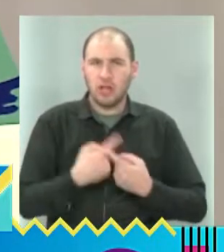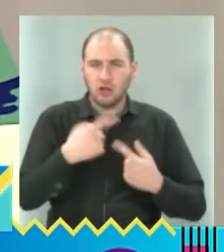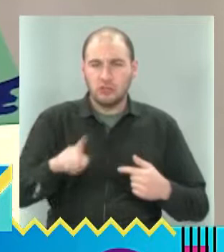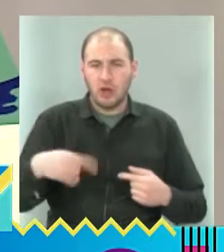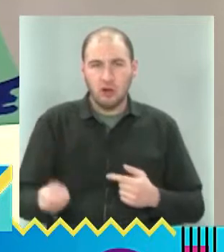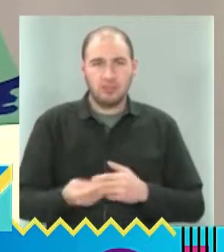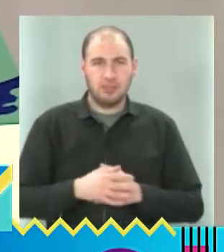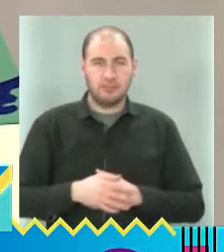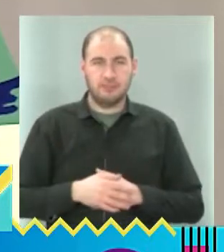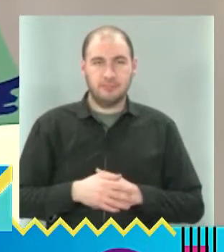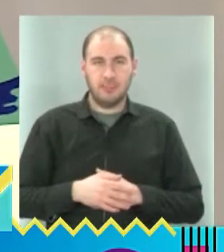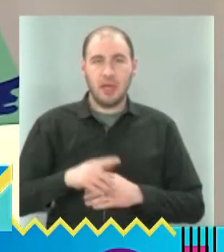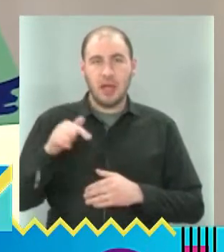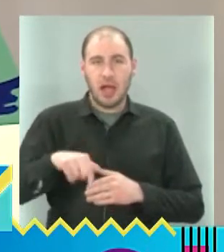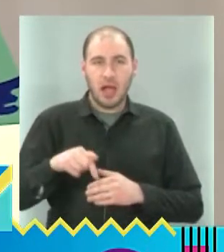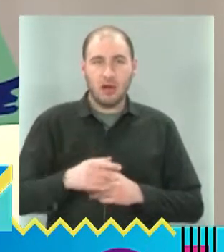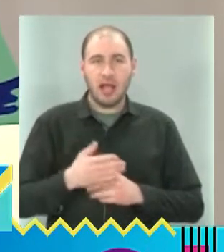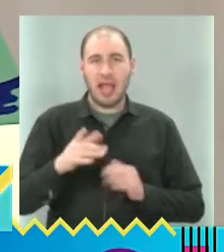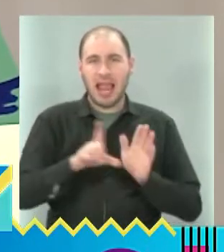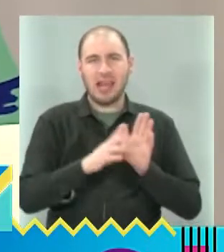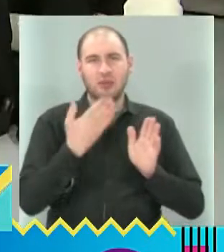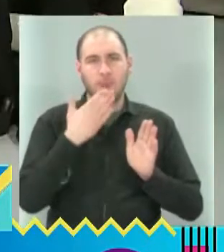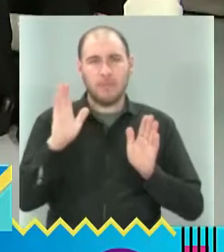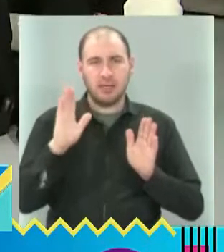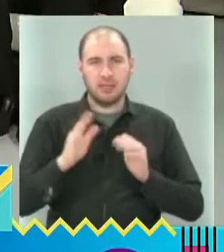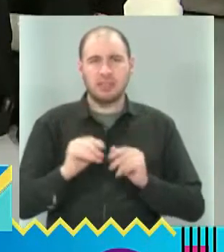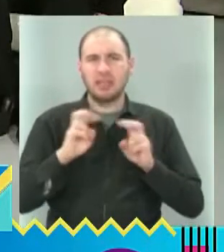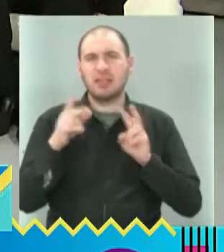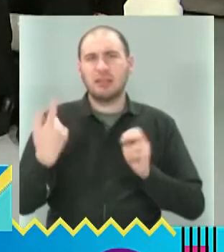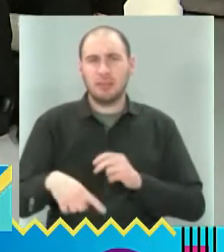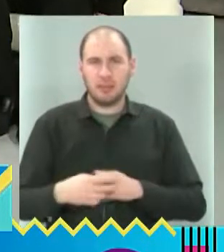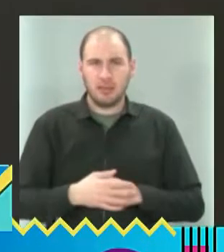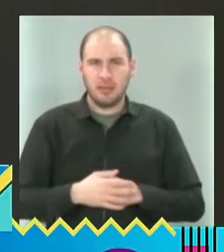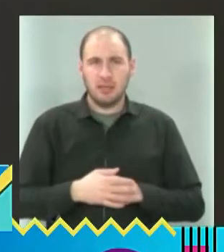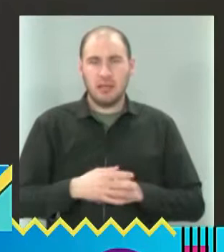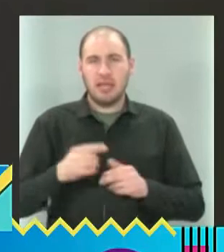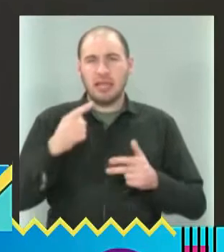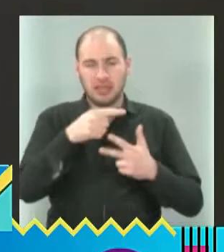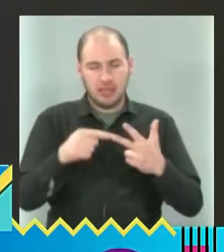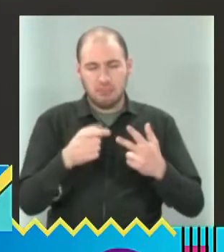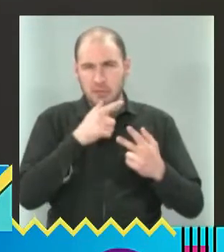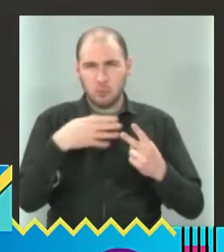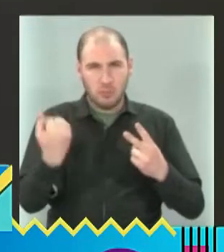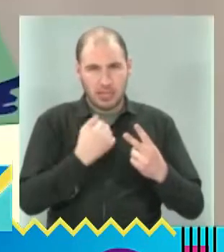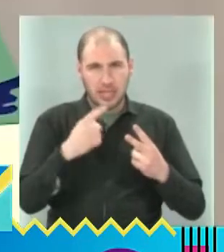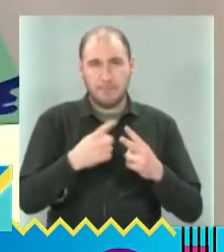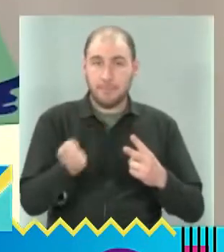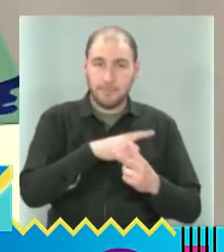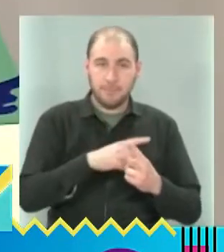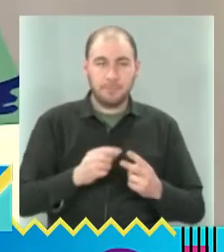realidades. Hoy por hoy cumplir esta ley tiene que ver primero con 2 o 3 situaciones que me parece son importantes. Por un